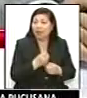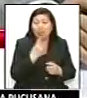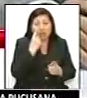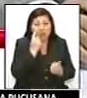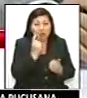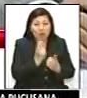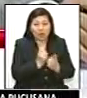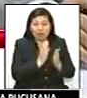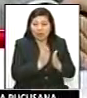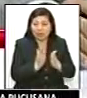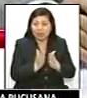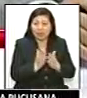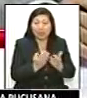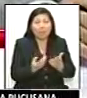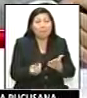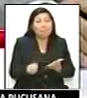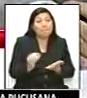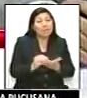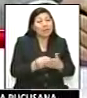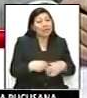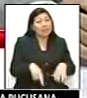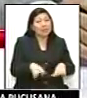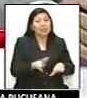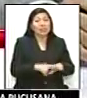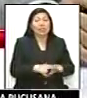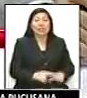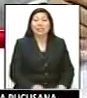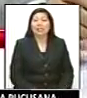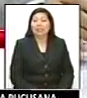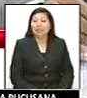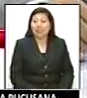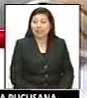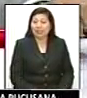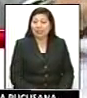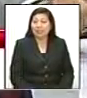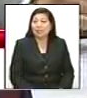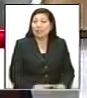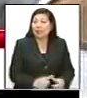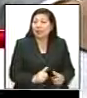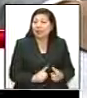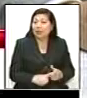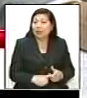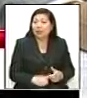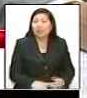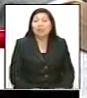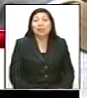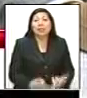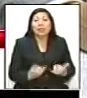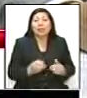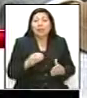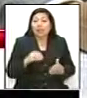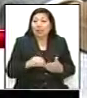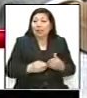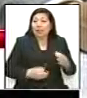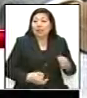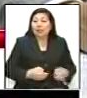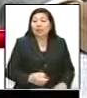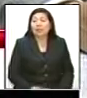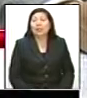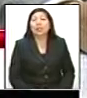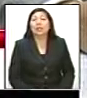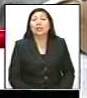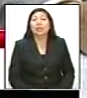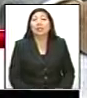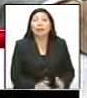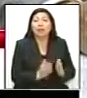como órganos de relevancia constitucional. Entonces, en la lógica de este concepto jurídico,